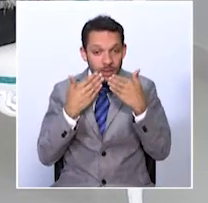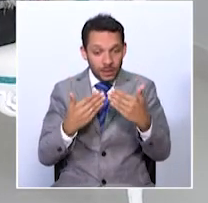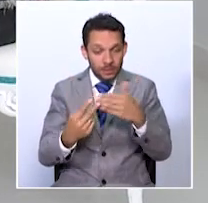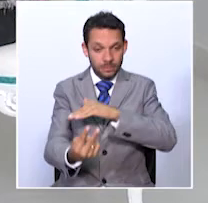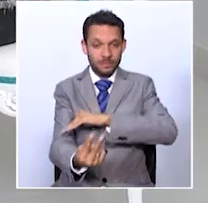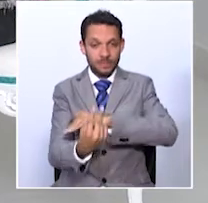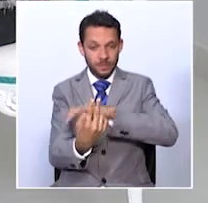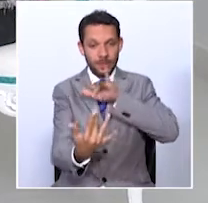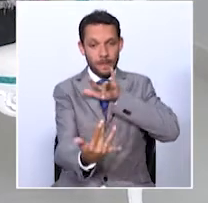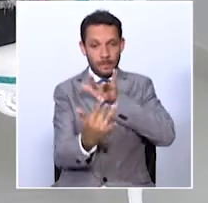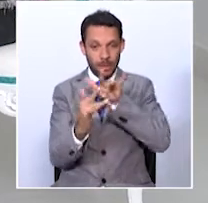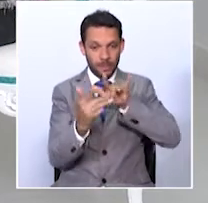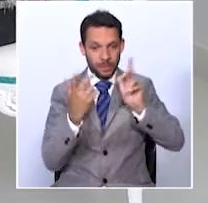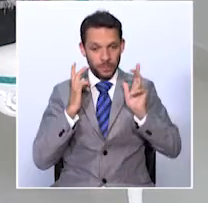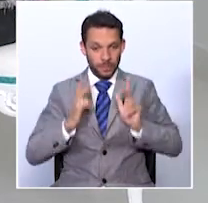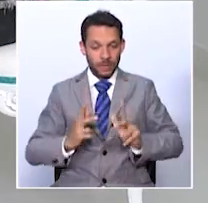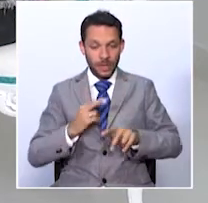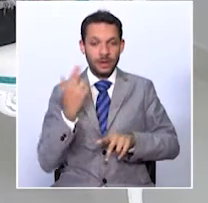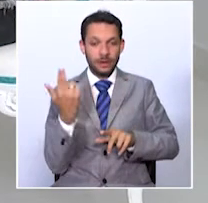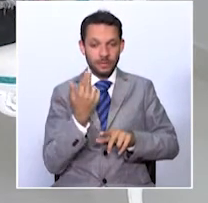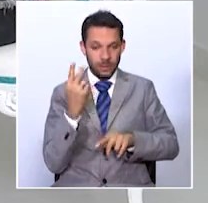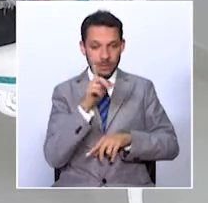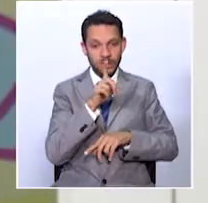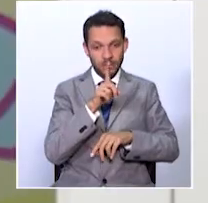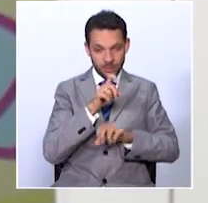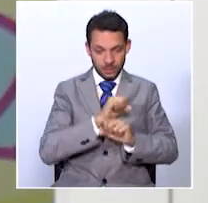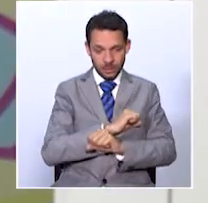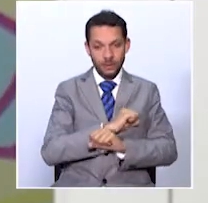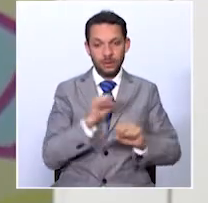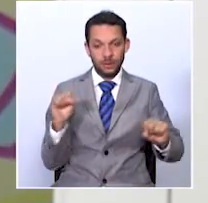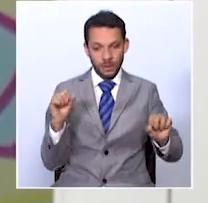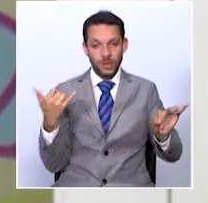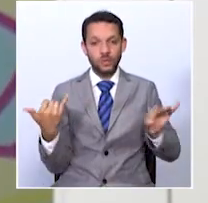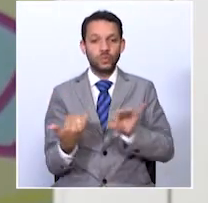nosotros este espacio. No olviden, remisión también a las 6 de la mañana,